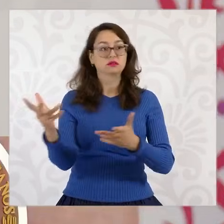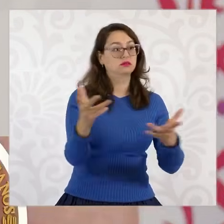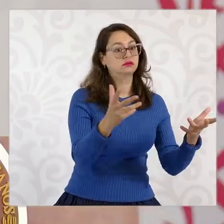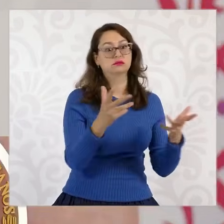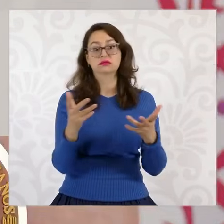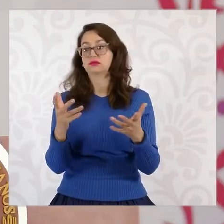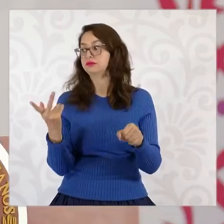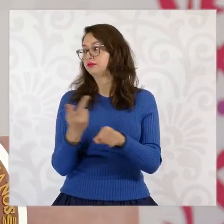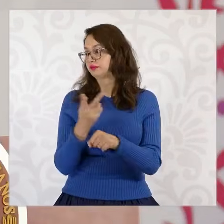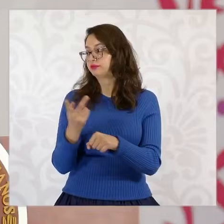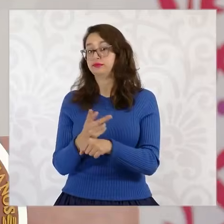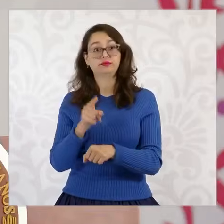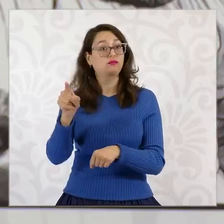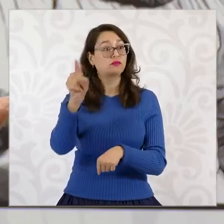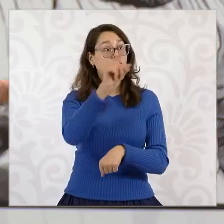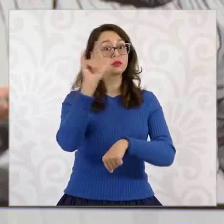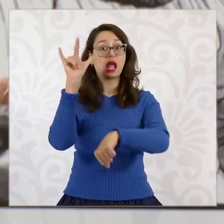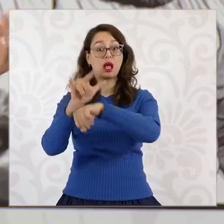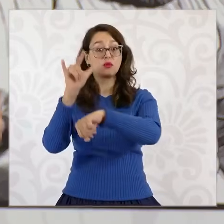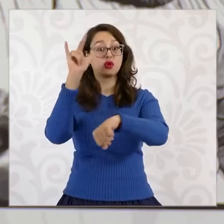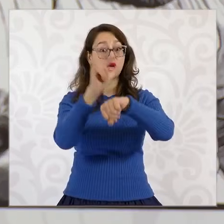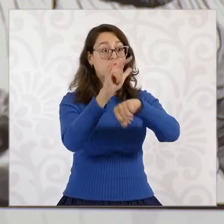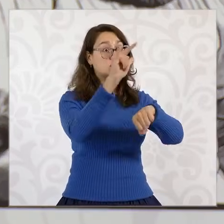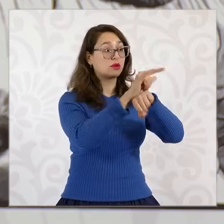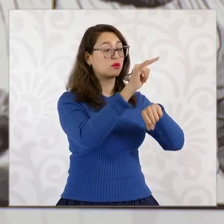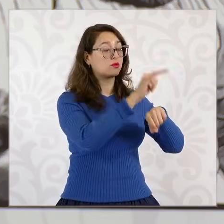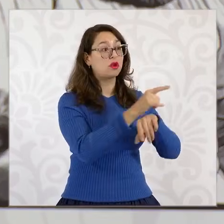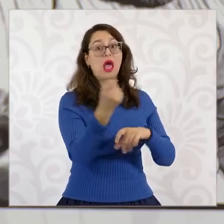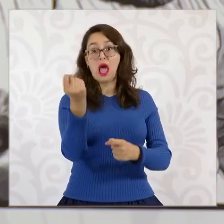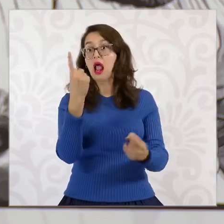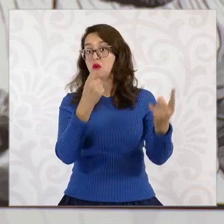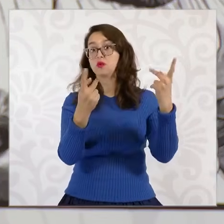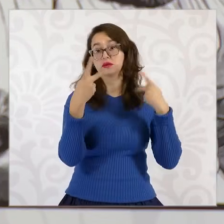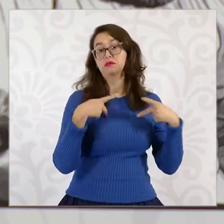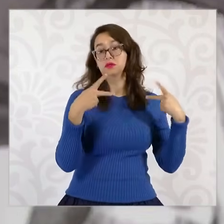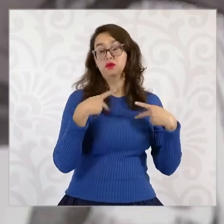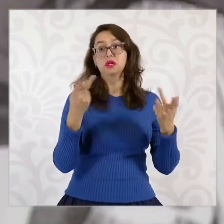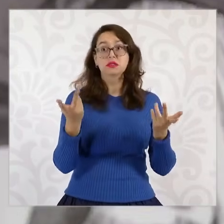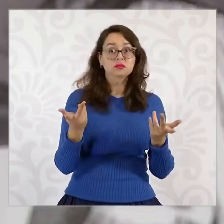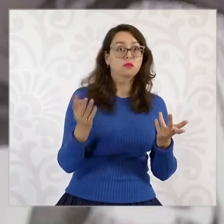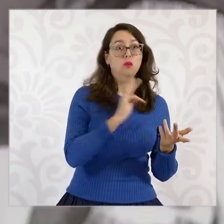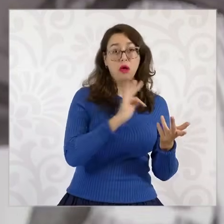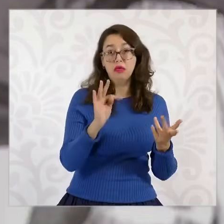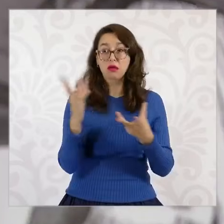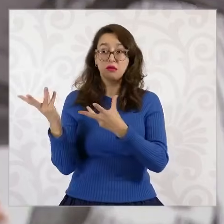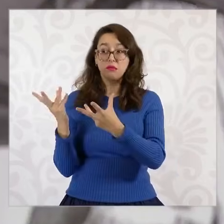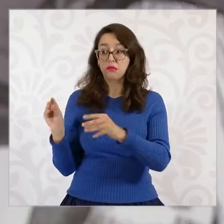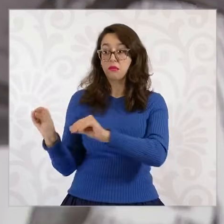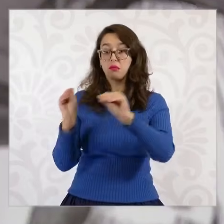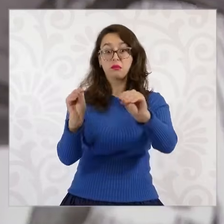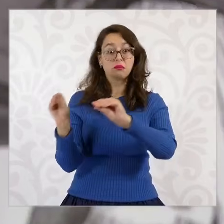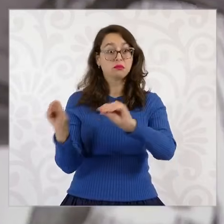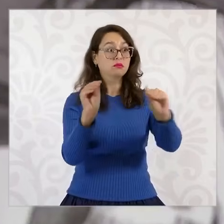los espacios que tuvieran vacíos de los que estaban regresando, porque es justo al regreso de vacaciones, pudieran ubicarlos. El problema mayor